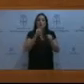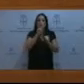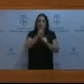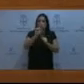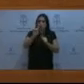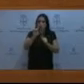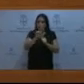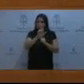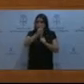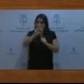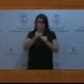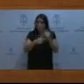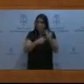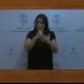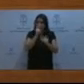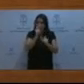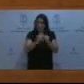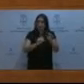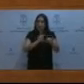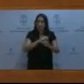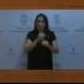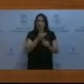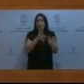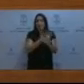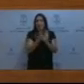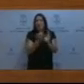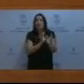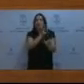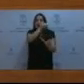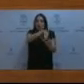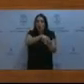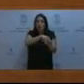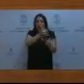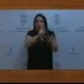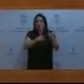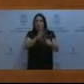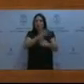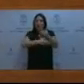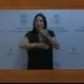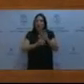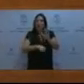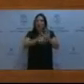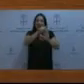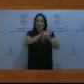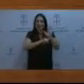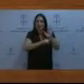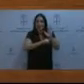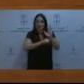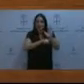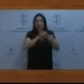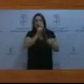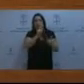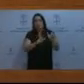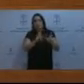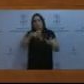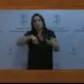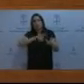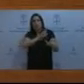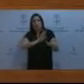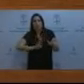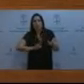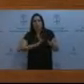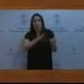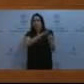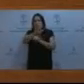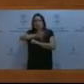2016, incluyendo a las personas con discapacidad en las listas de interinos, en todos los cuerpos y especialidades, así